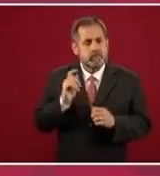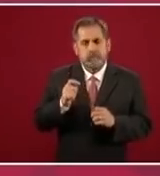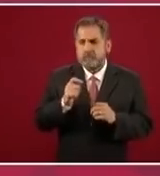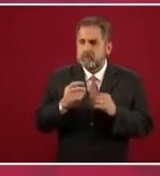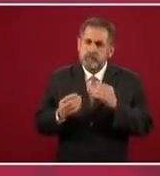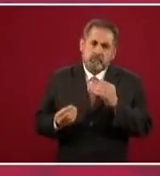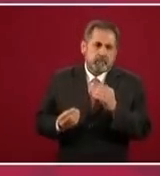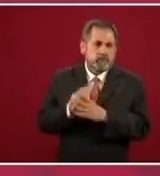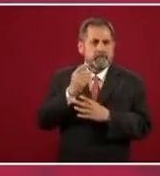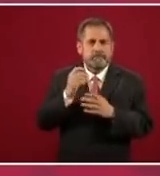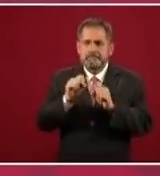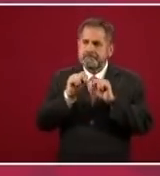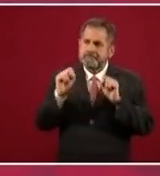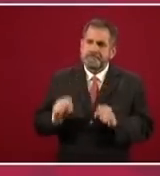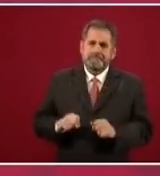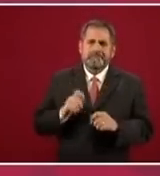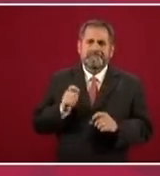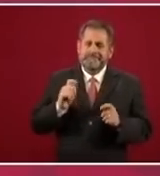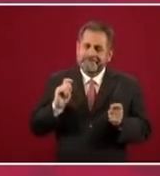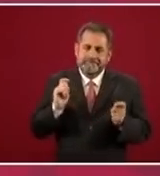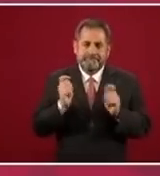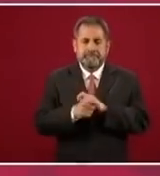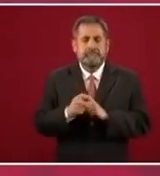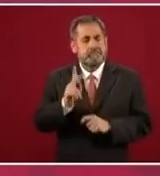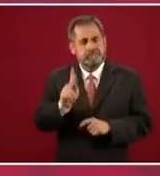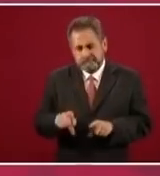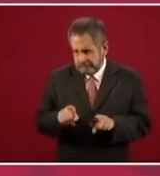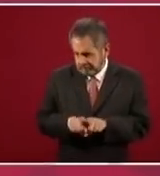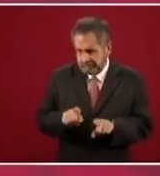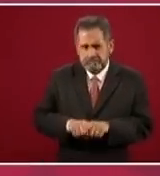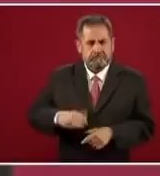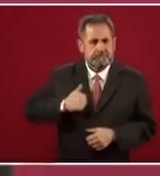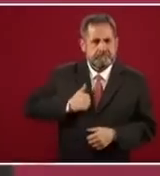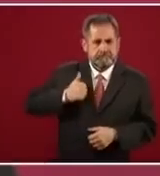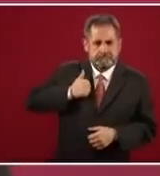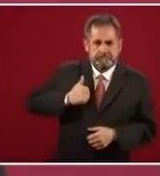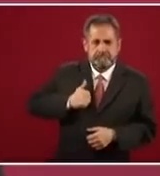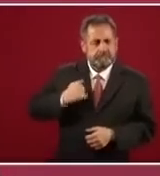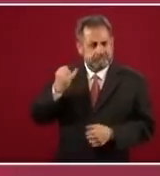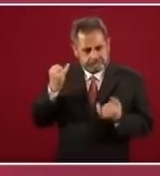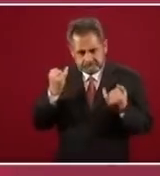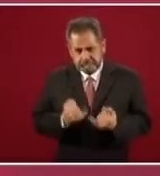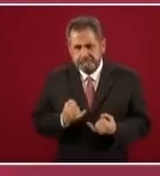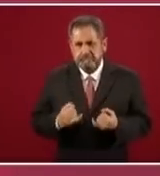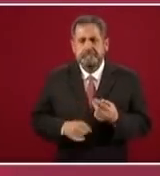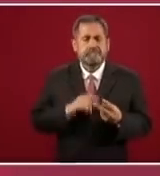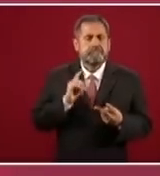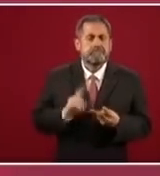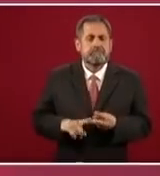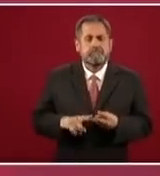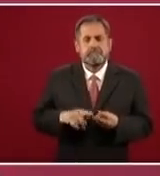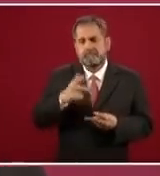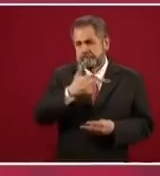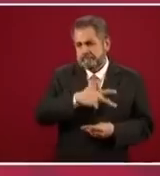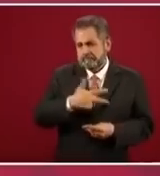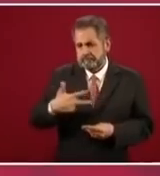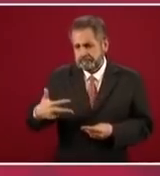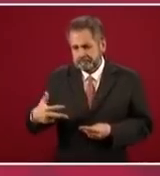nuevo sistema, como en Canadá, como en